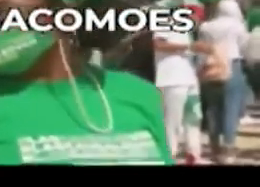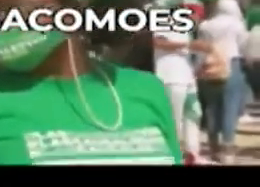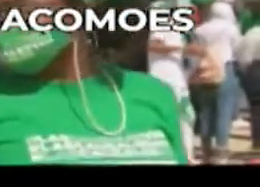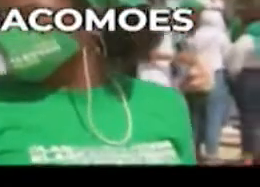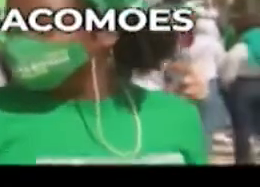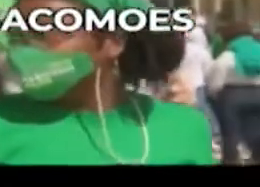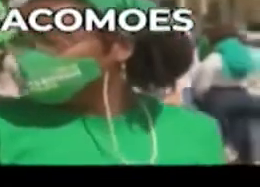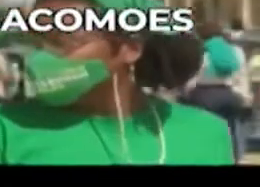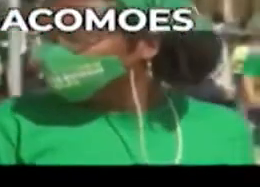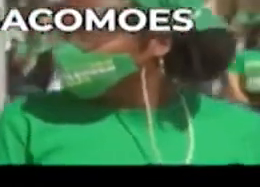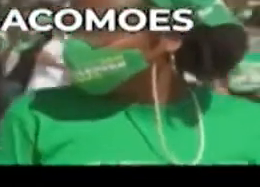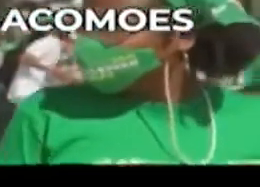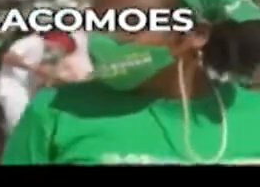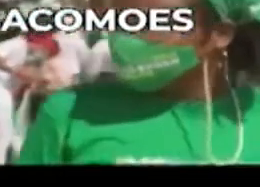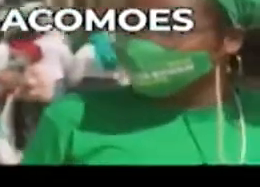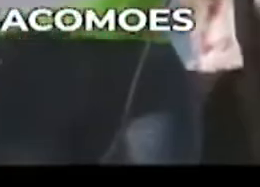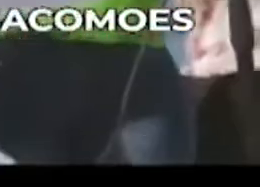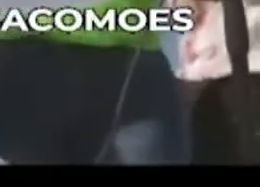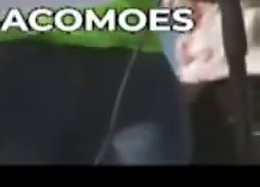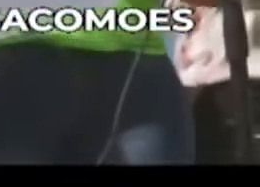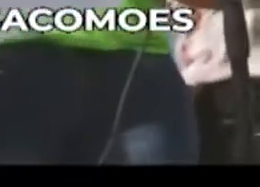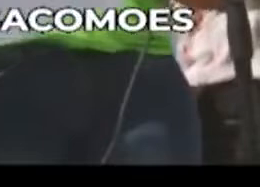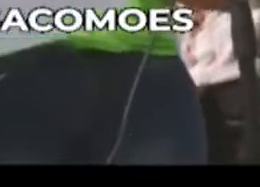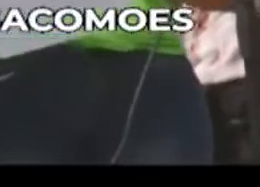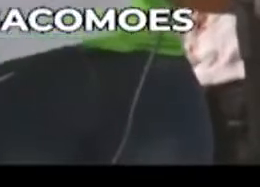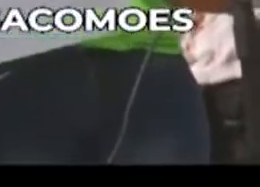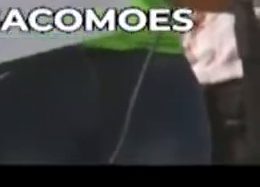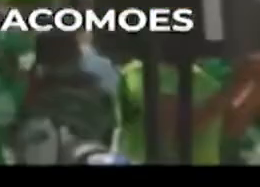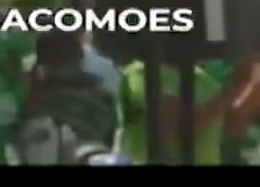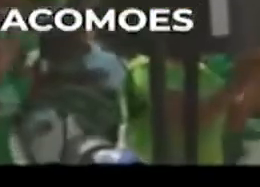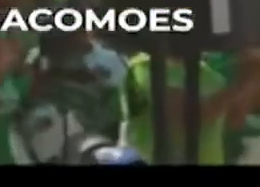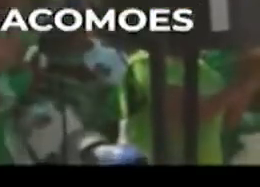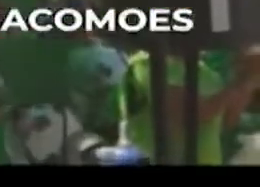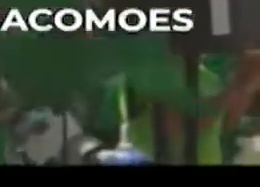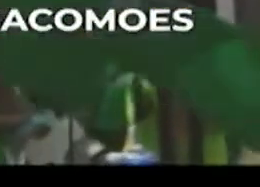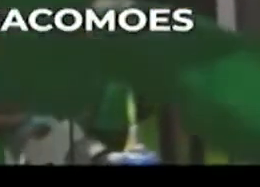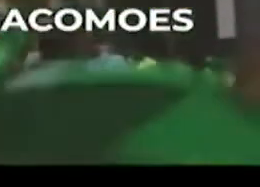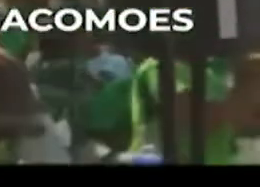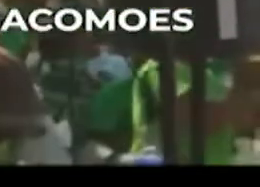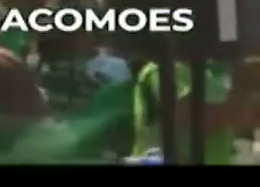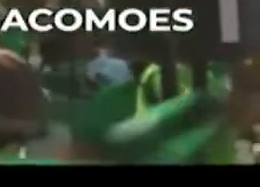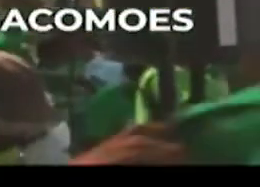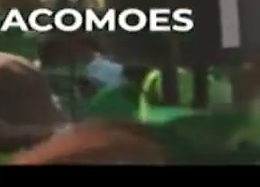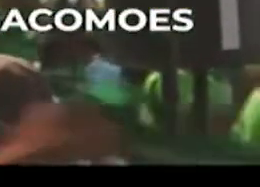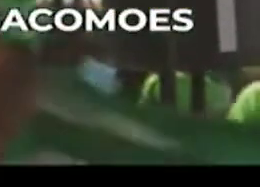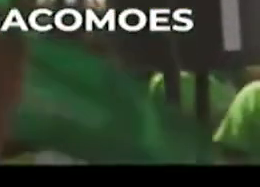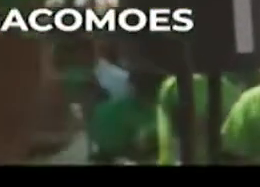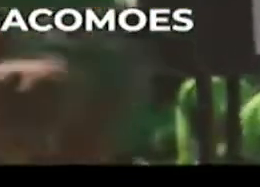es ahora, en el Código Penal, ¡la salud!